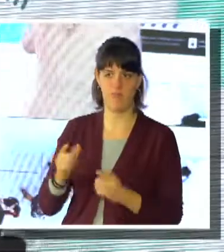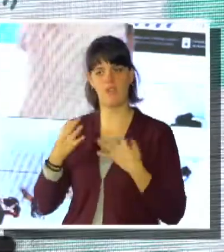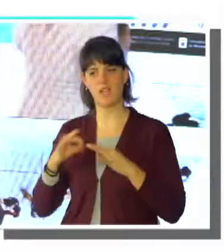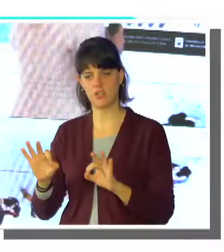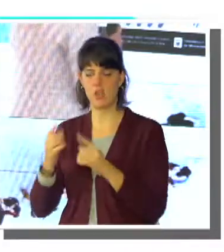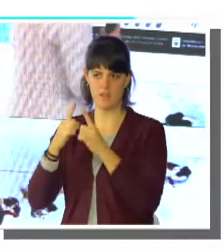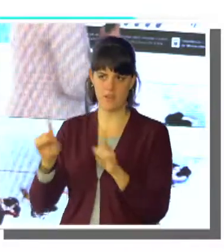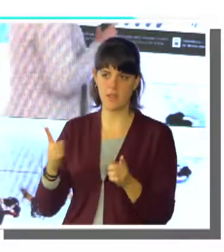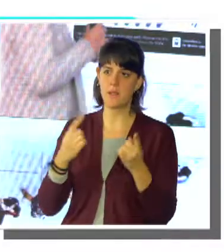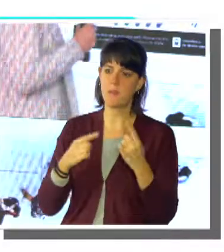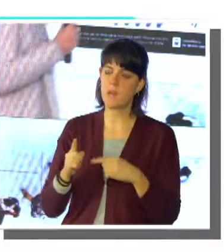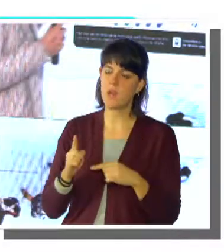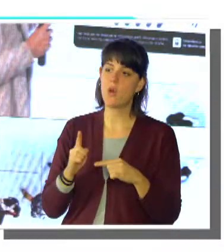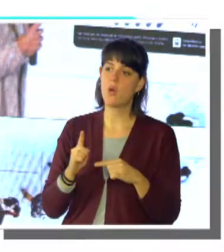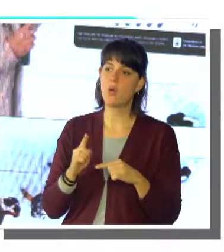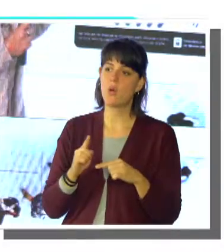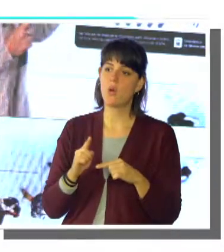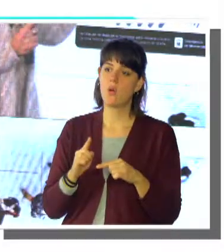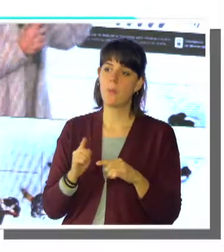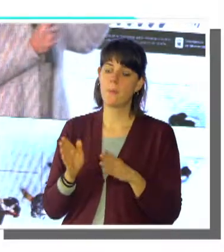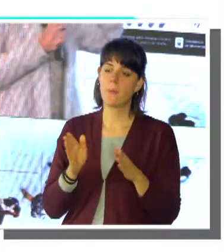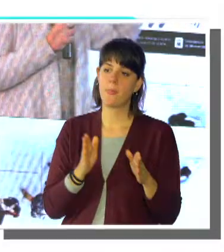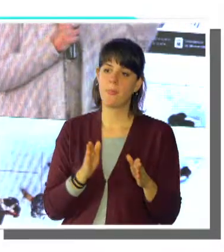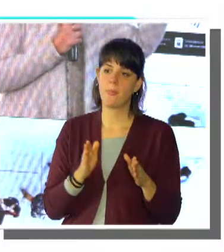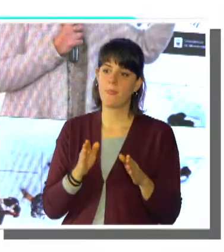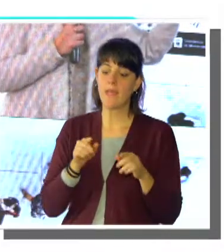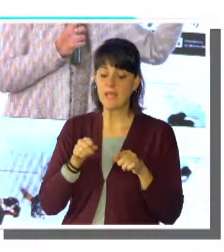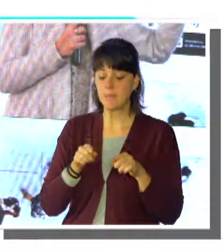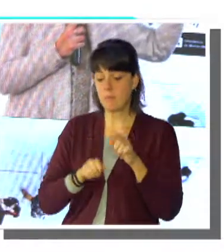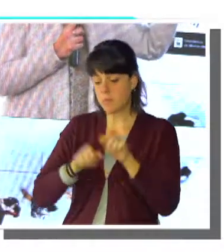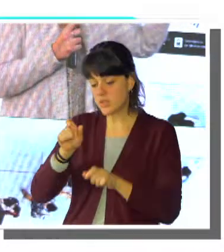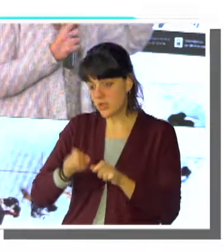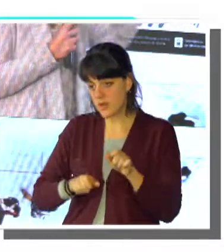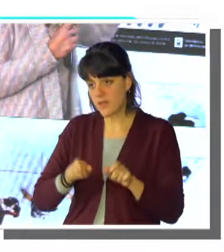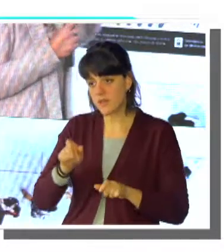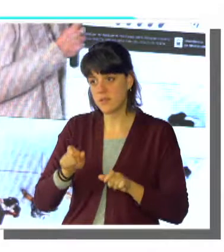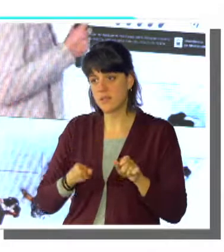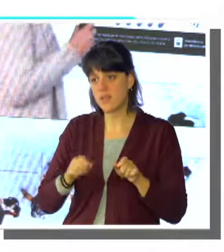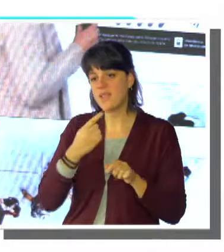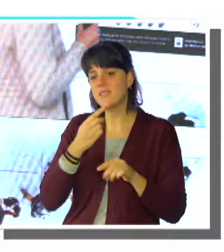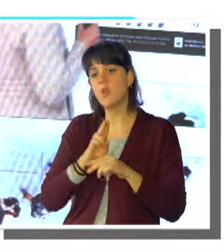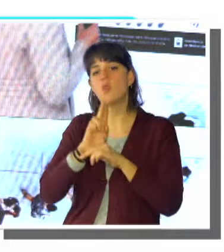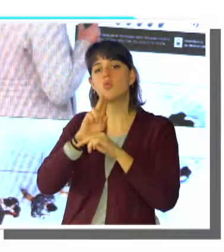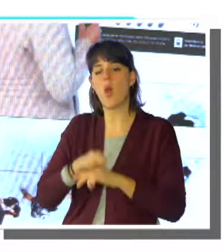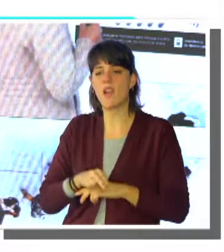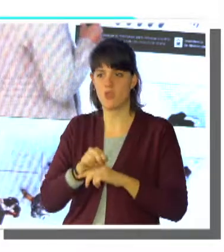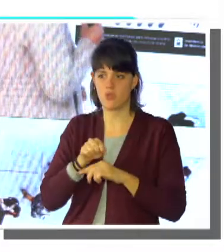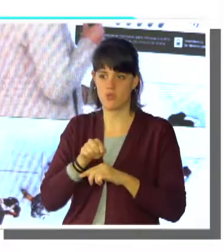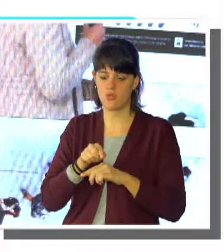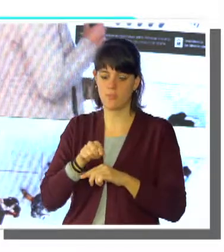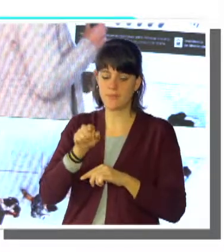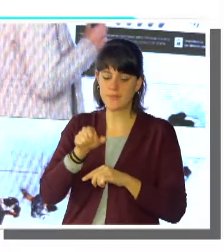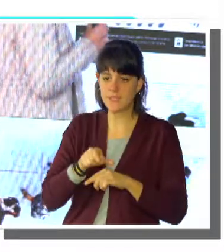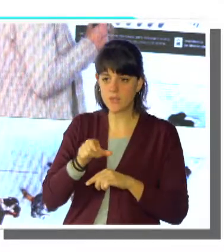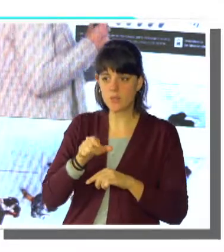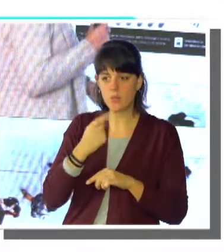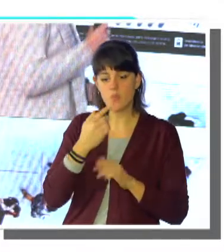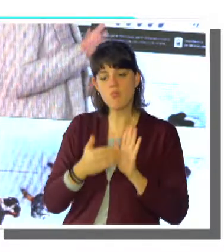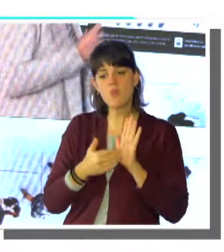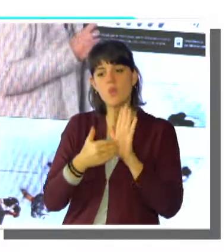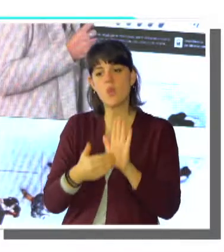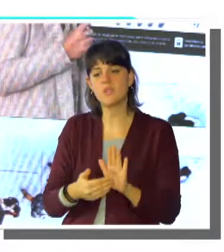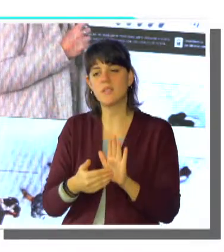que realizaban y según la cantidad de días que utilizaban la tarjeta. Eso nos motivó a que nos cuestionemos bastante más